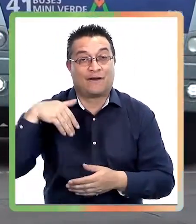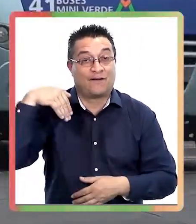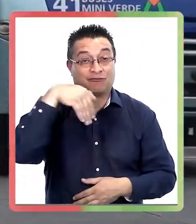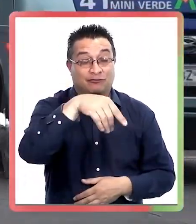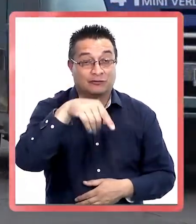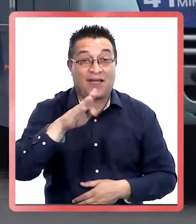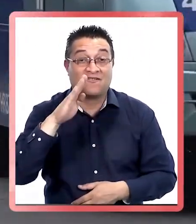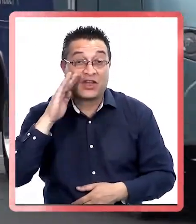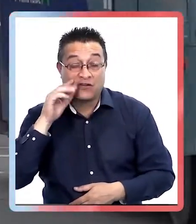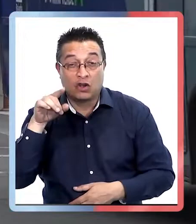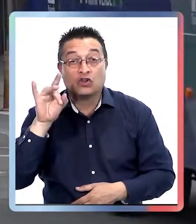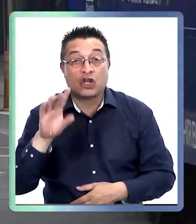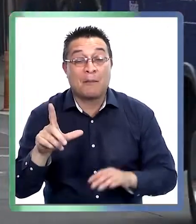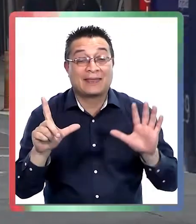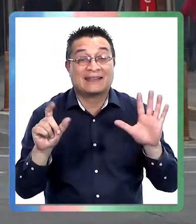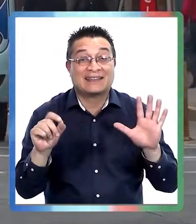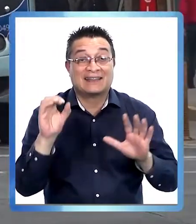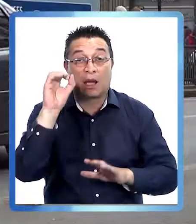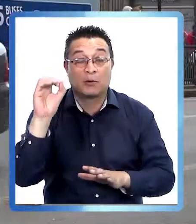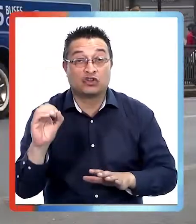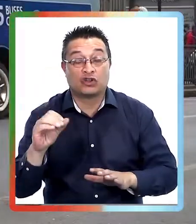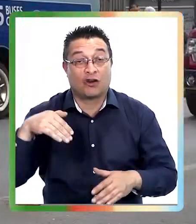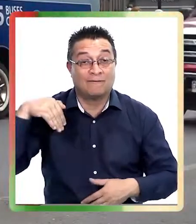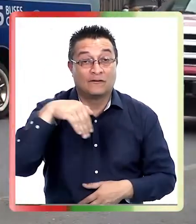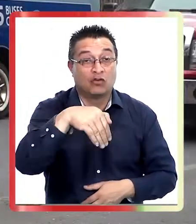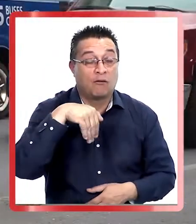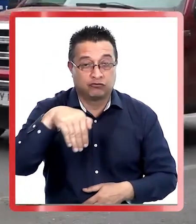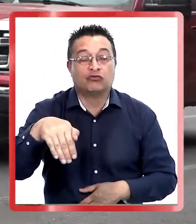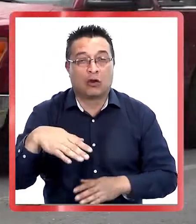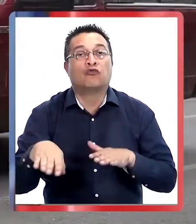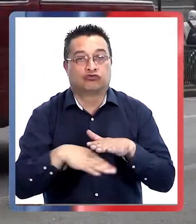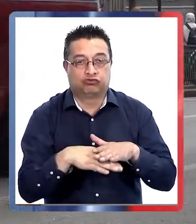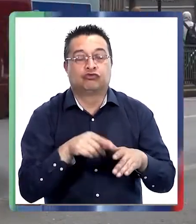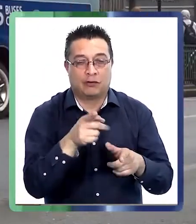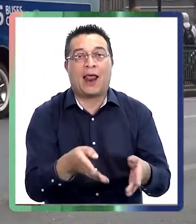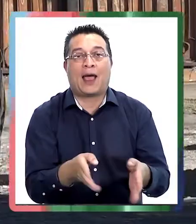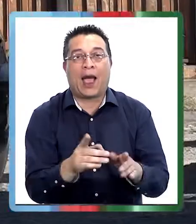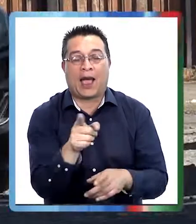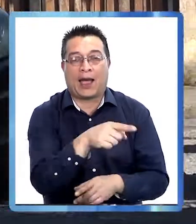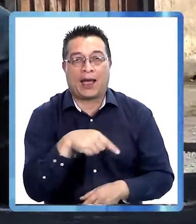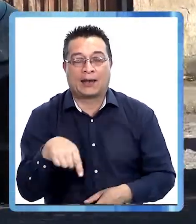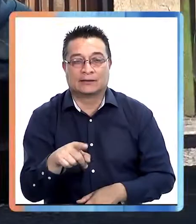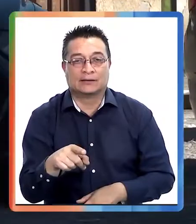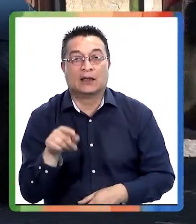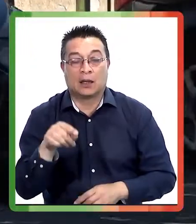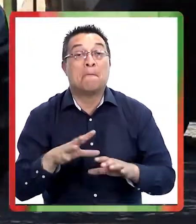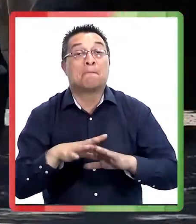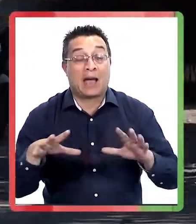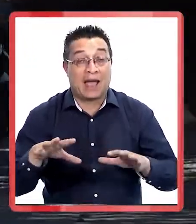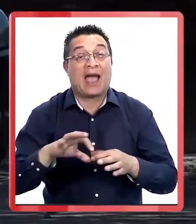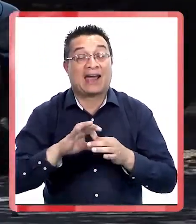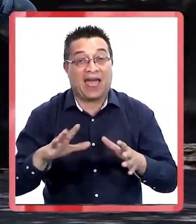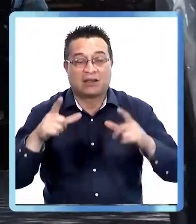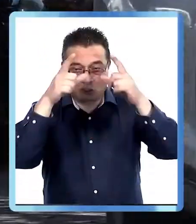la región del Biobío, solo el 70% de las máquinas se encuentran recorriendo las calles de la región. La situación se agrava